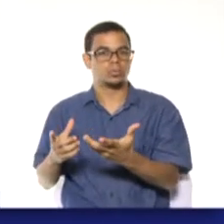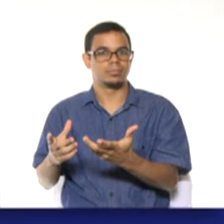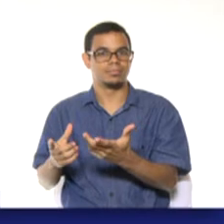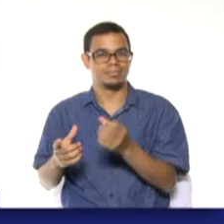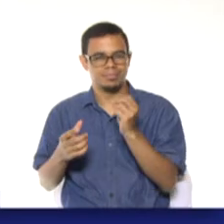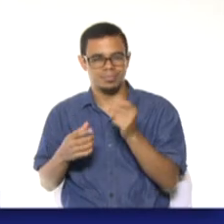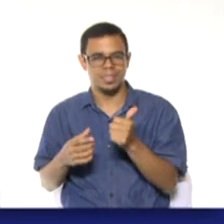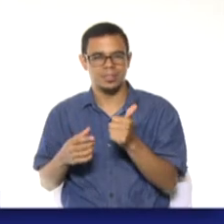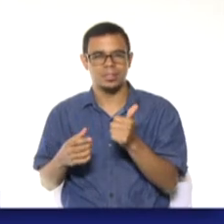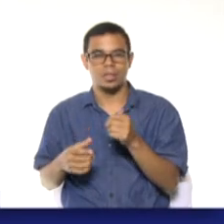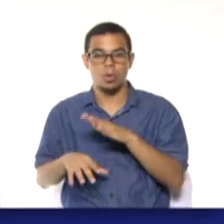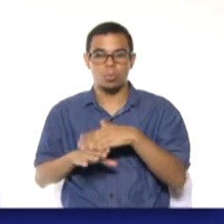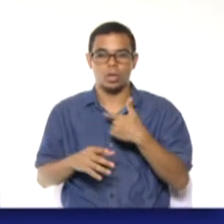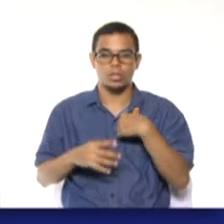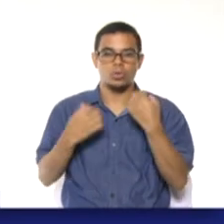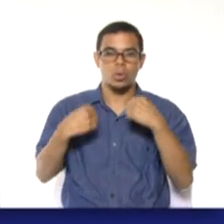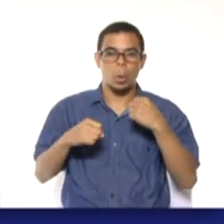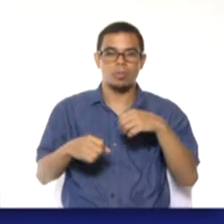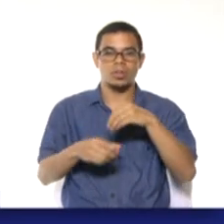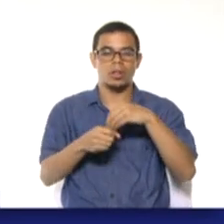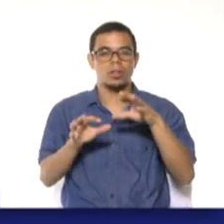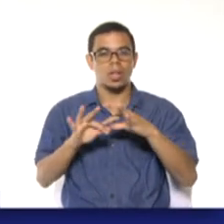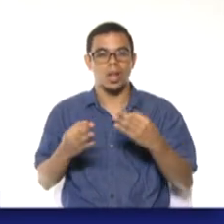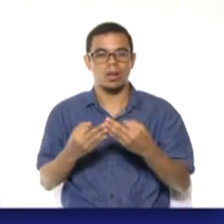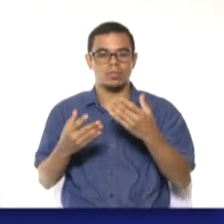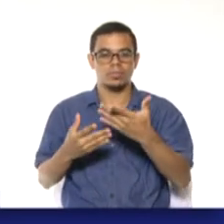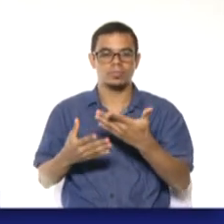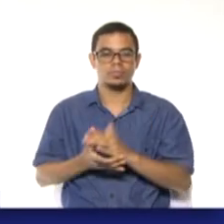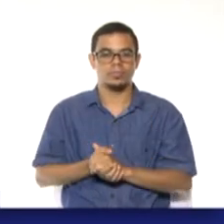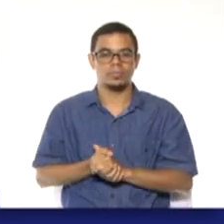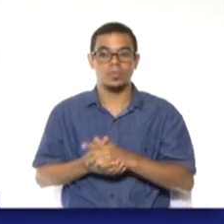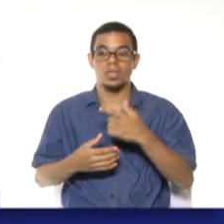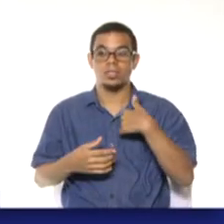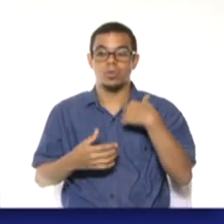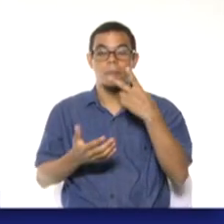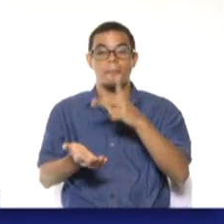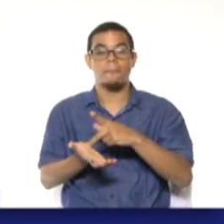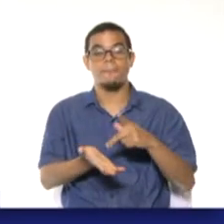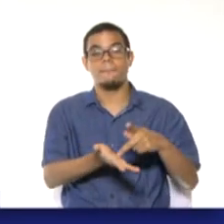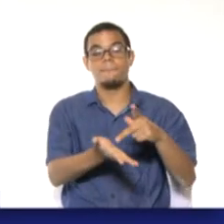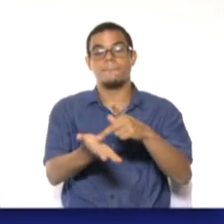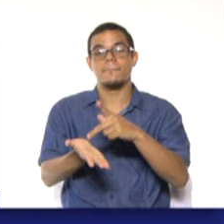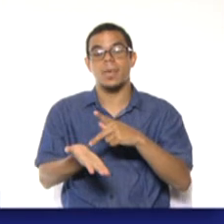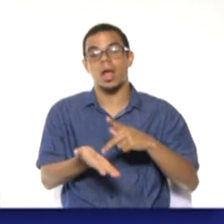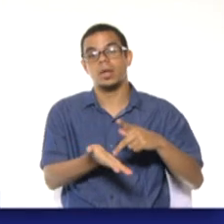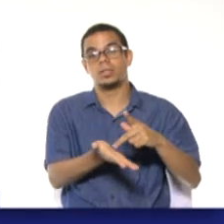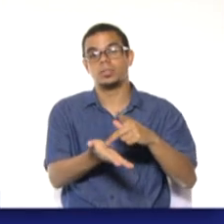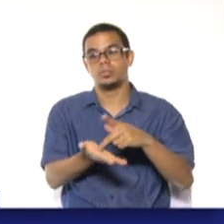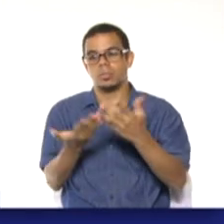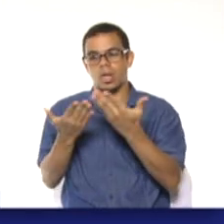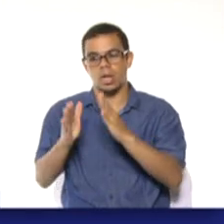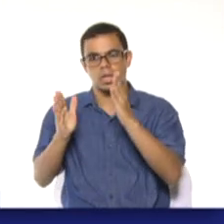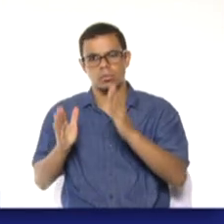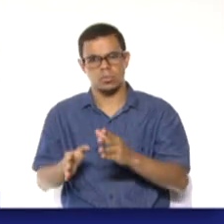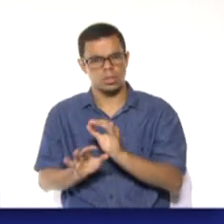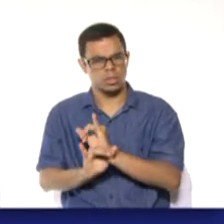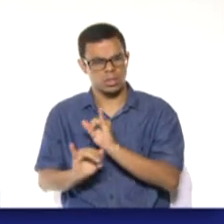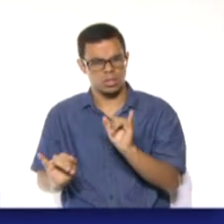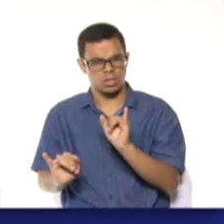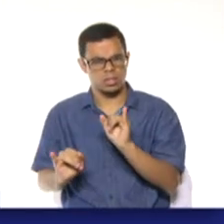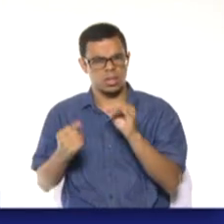familia en el desarrollo de estas experiencias agroecológicas y participa no solamente el